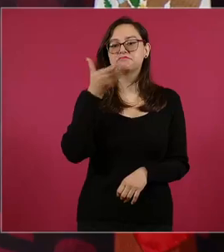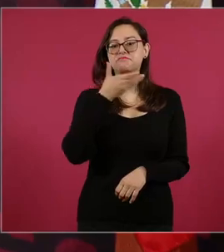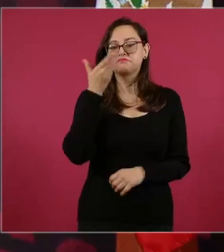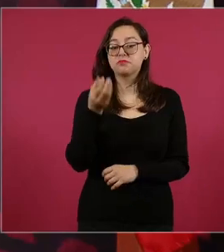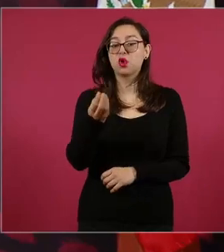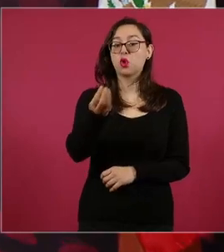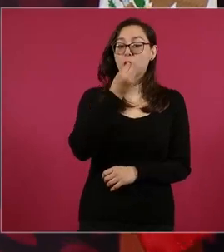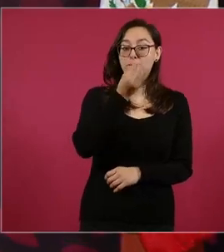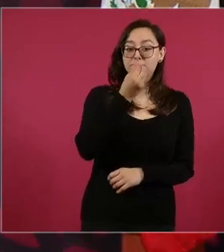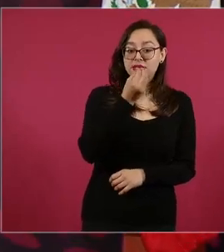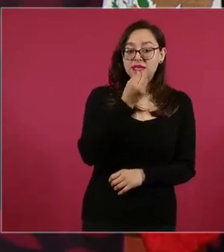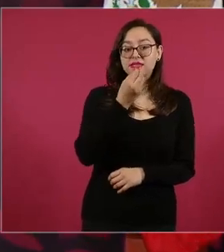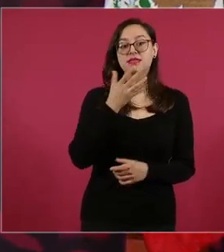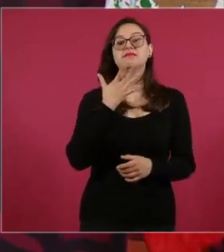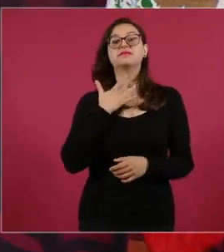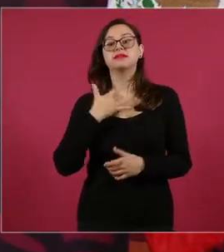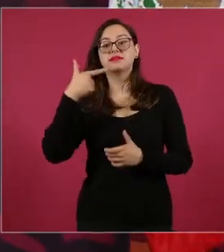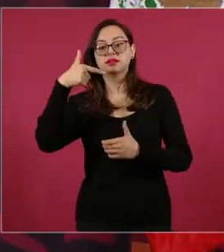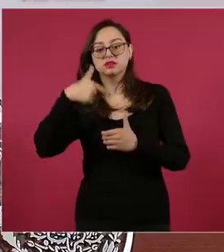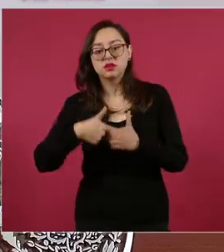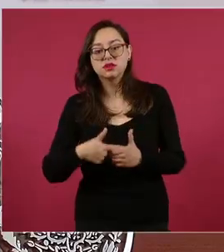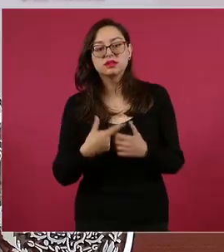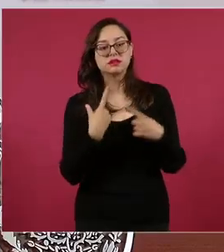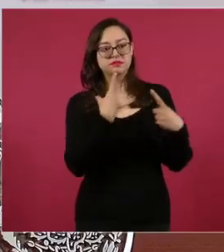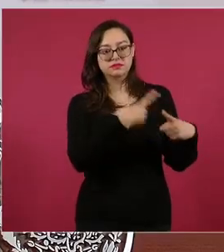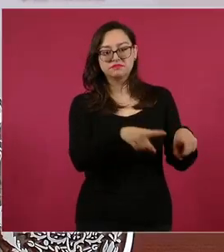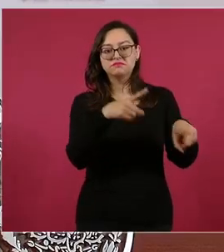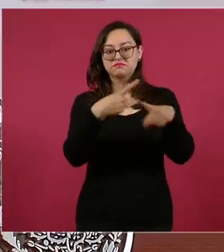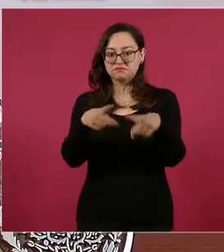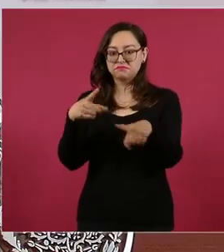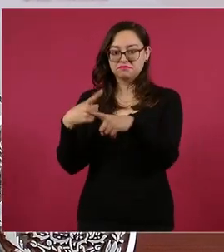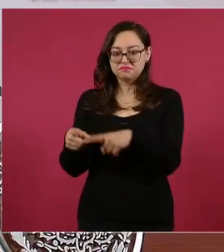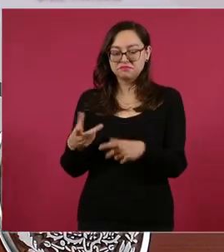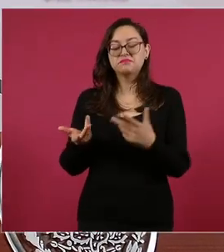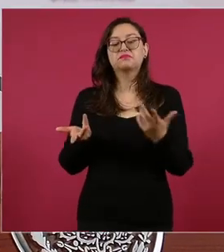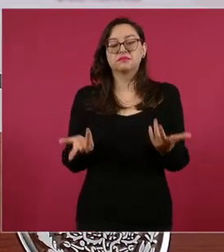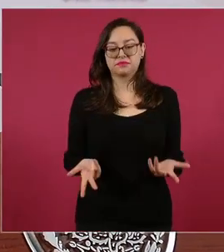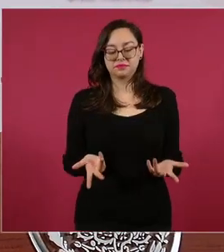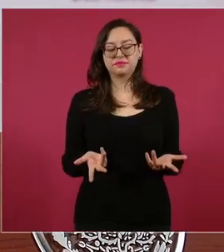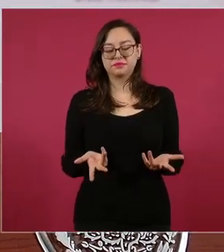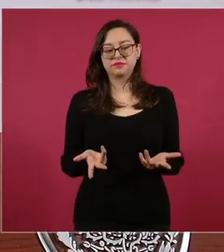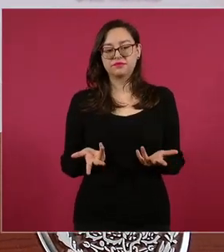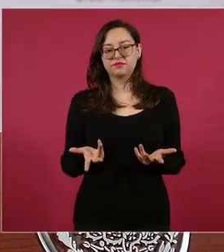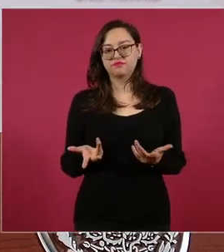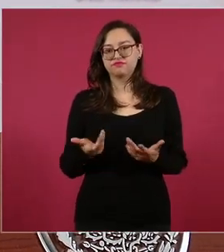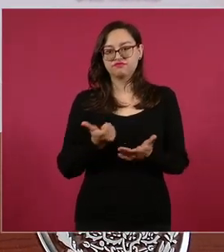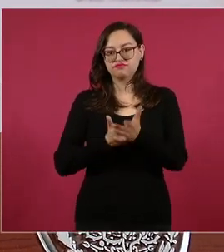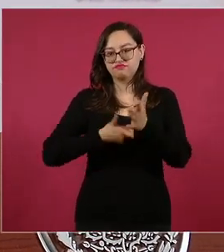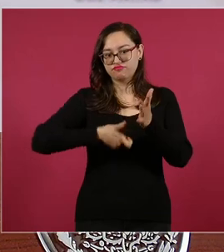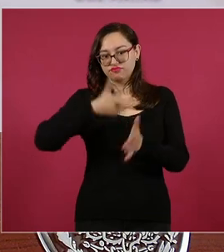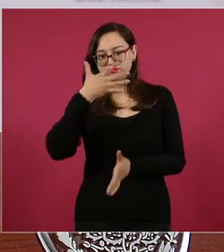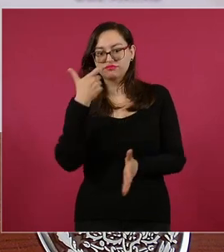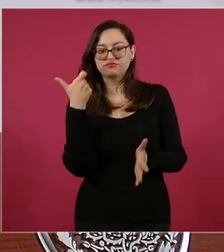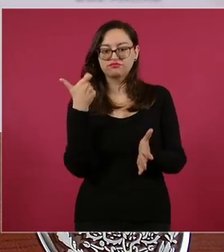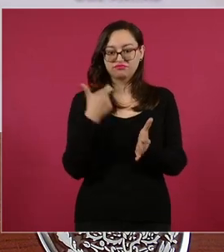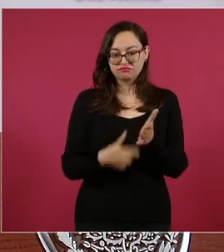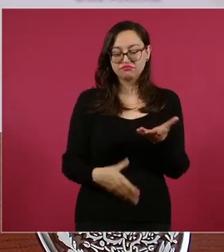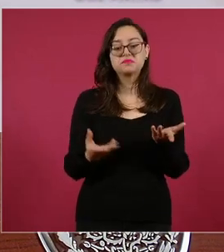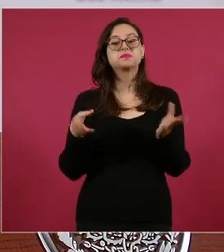luego, como era antes, vamos a retomar la información